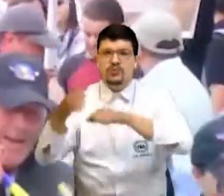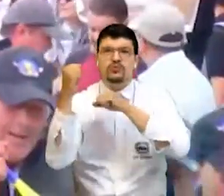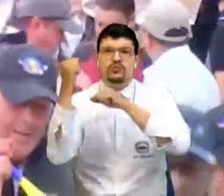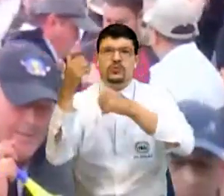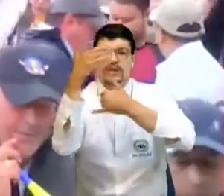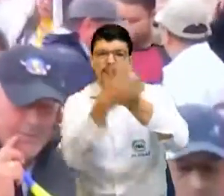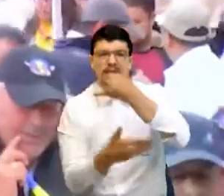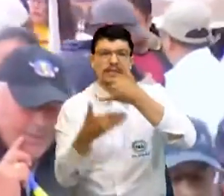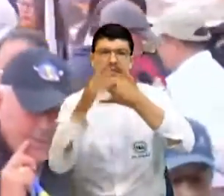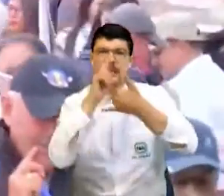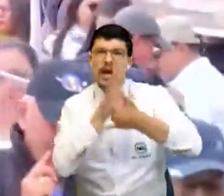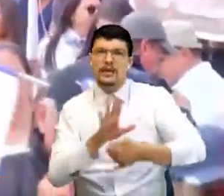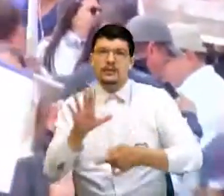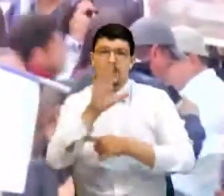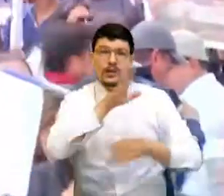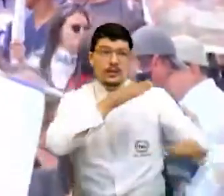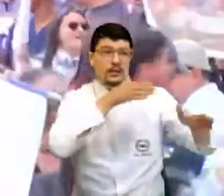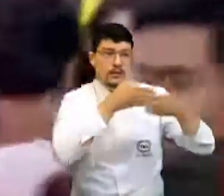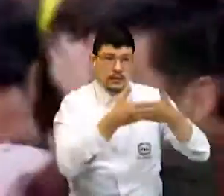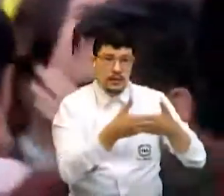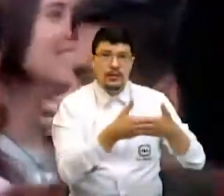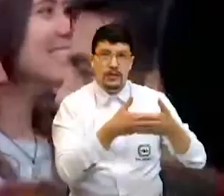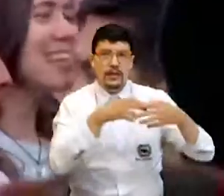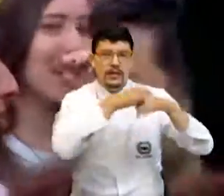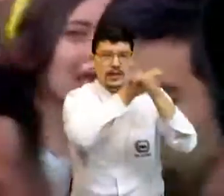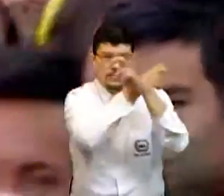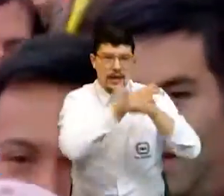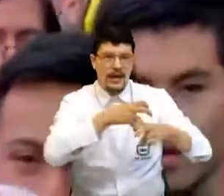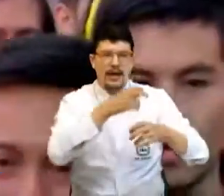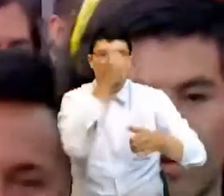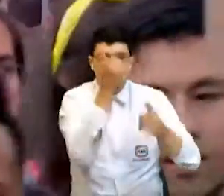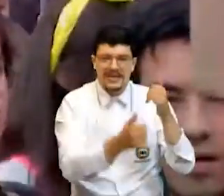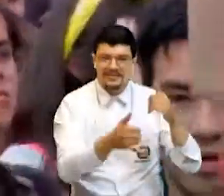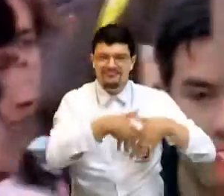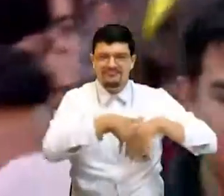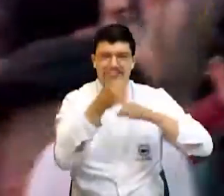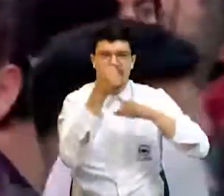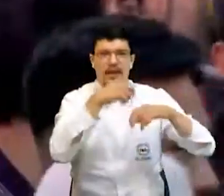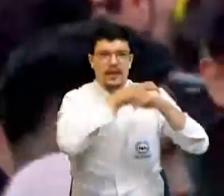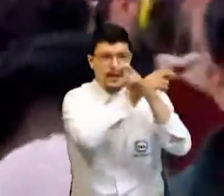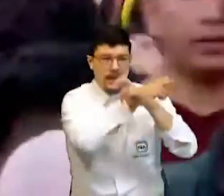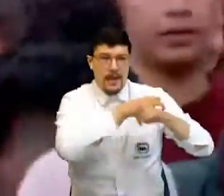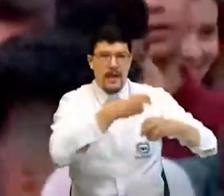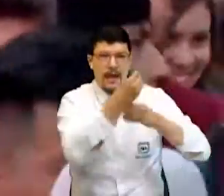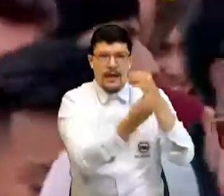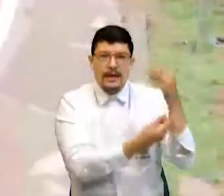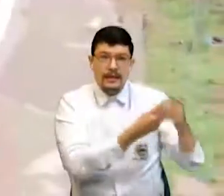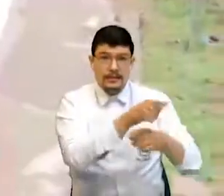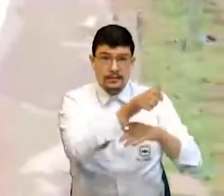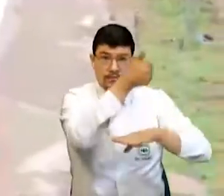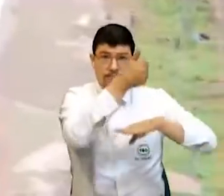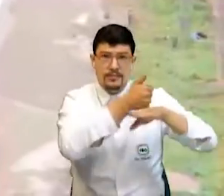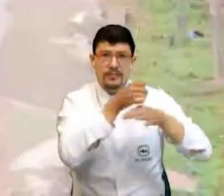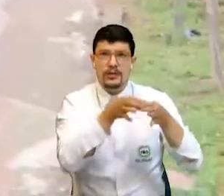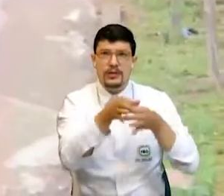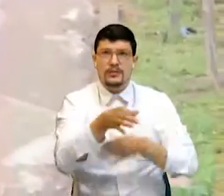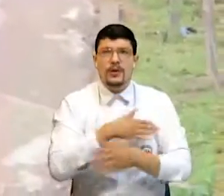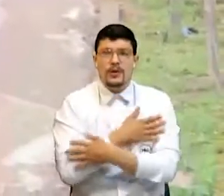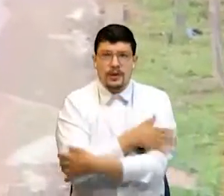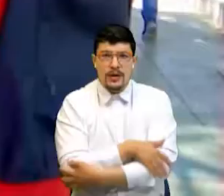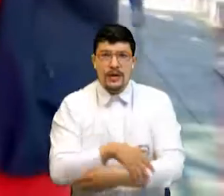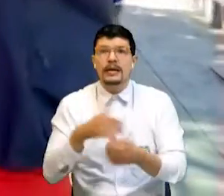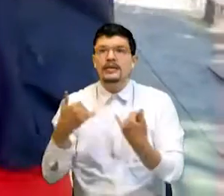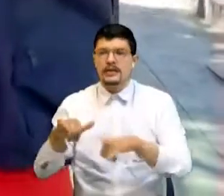nacionales. El cierre lo harán pacíficamente en el parque principal con un canelazo que prepararán en este lugar que ya fue